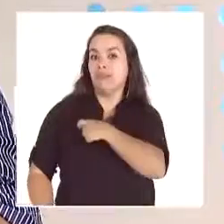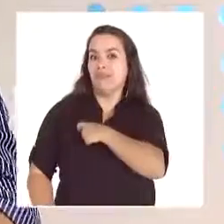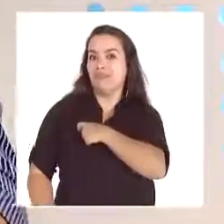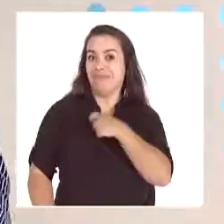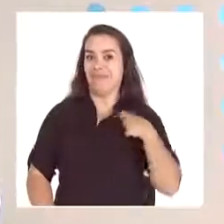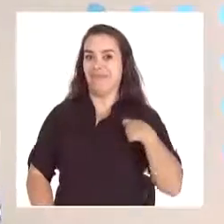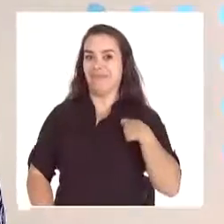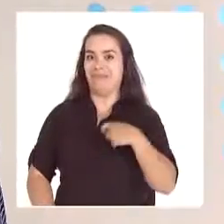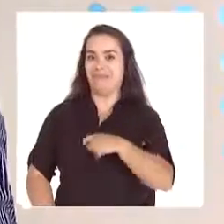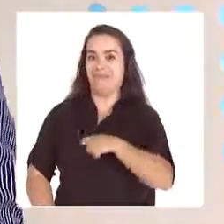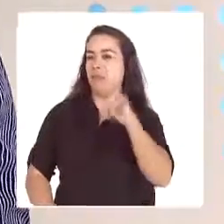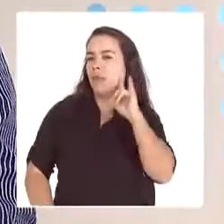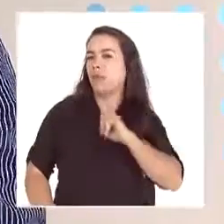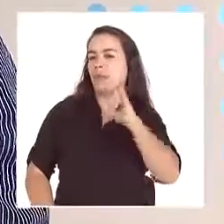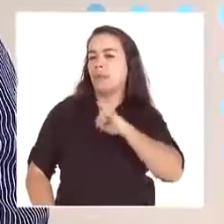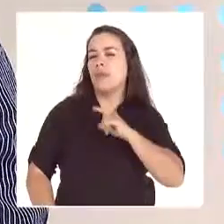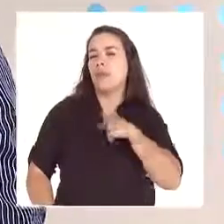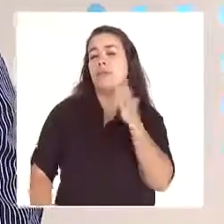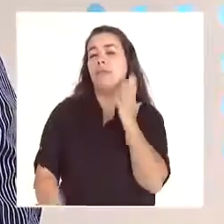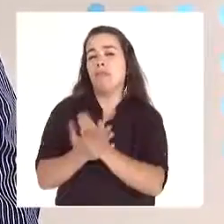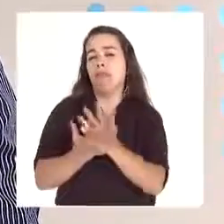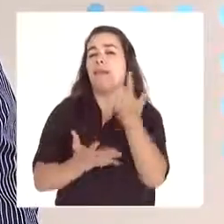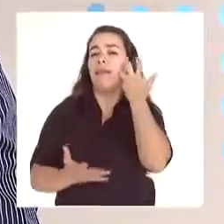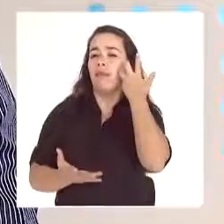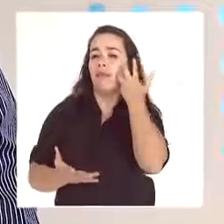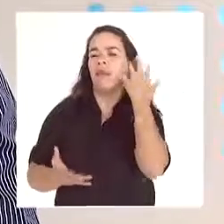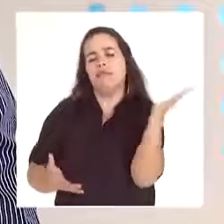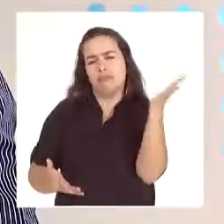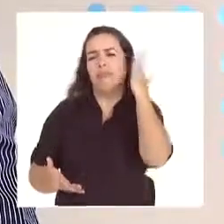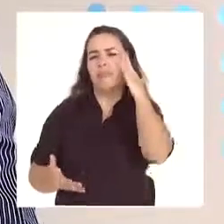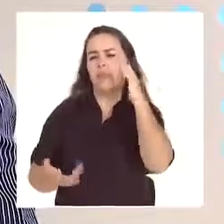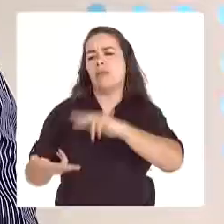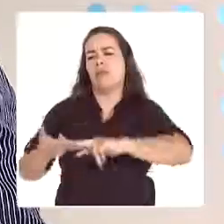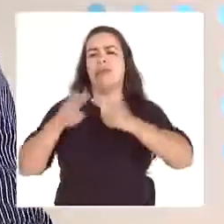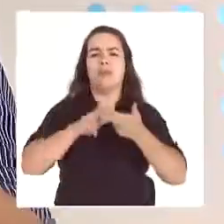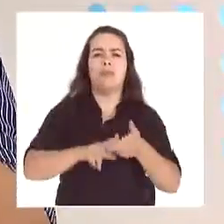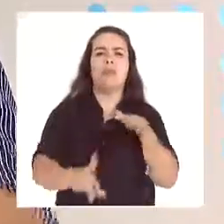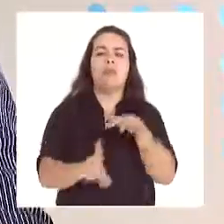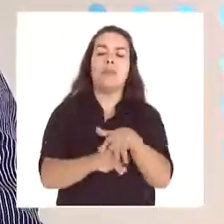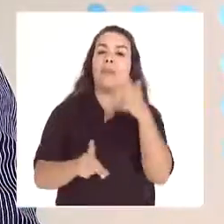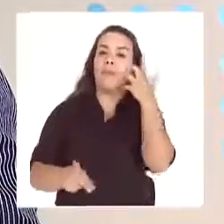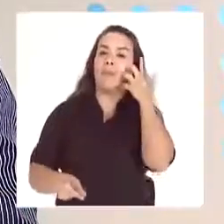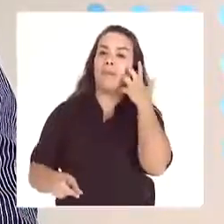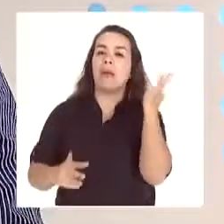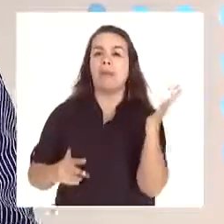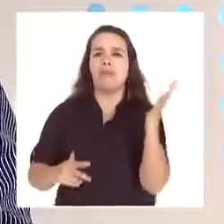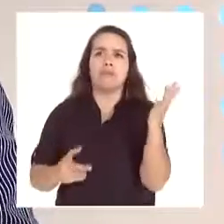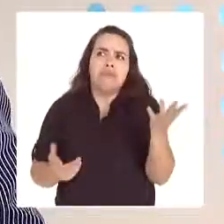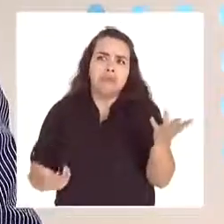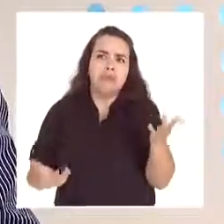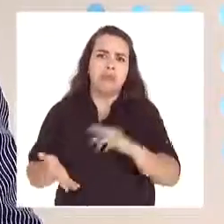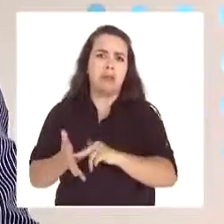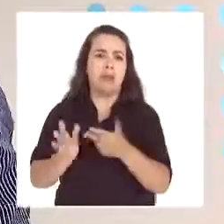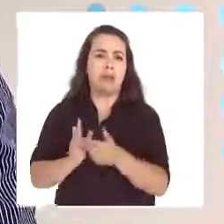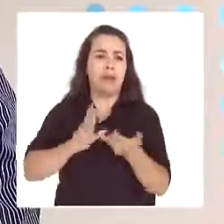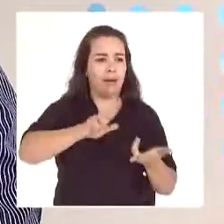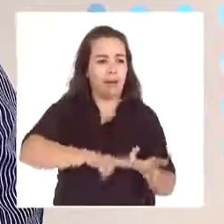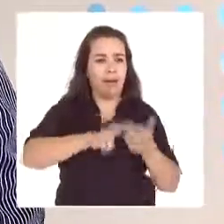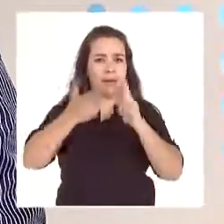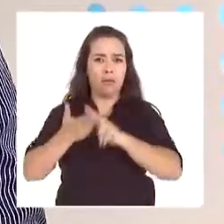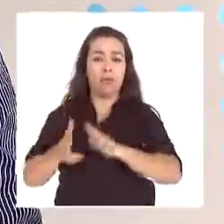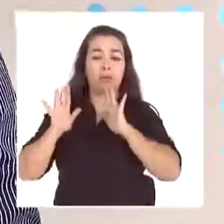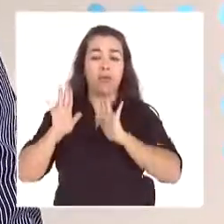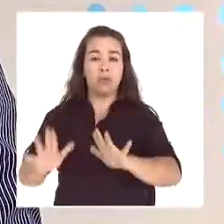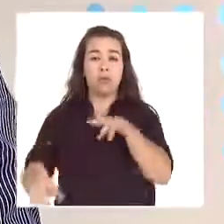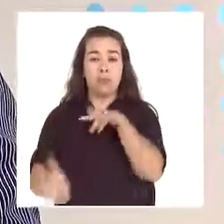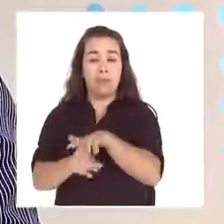en otras enfermedades que por supuesto pueden estar relacionadas con la enfermedad cardiovascular, pero que no necesariamente están relacionadas directamente con